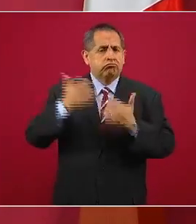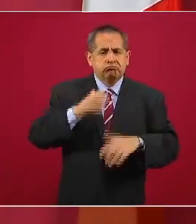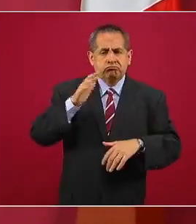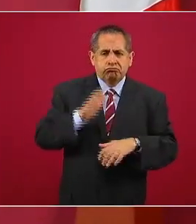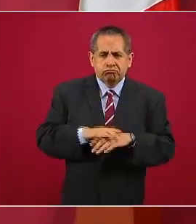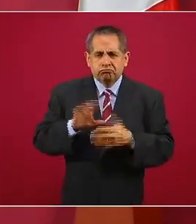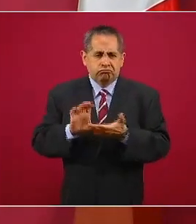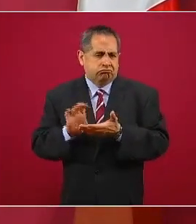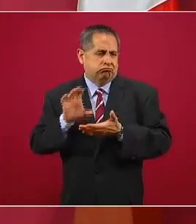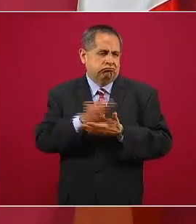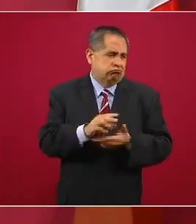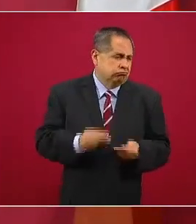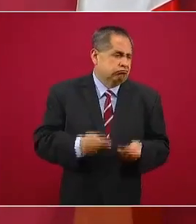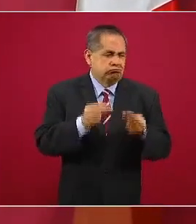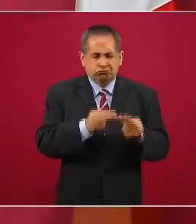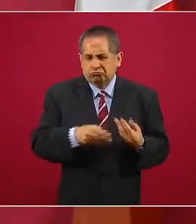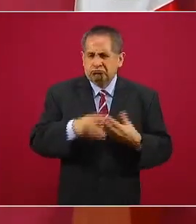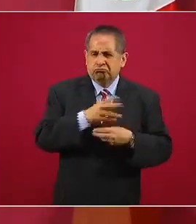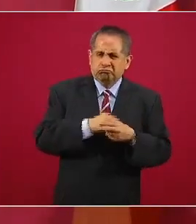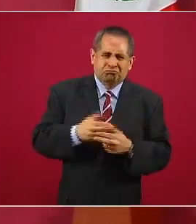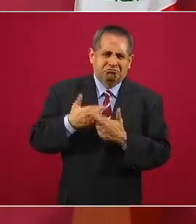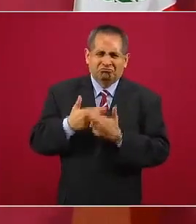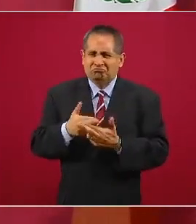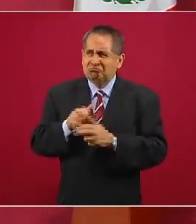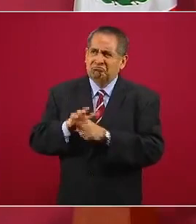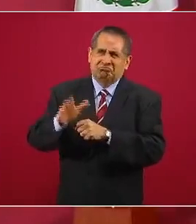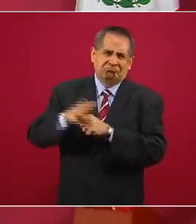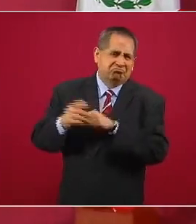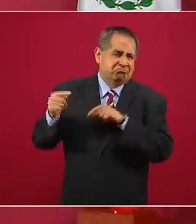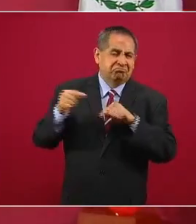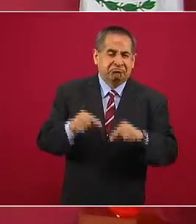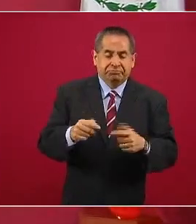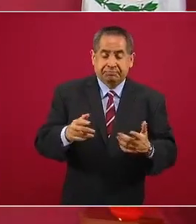la inversión extranjera a raudales,